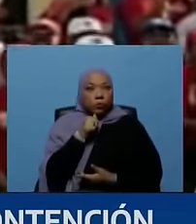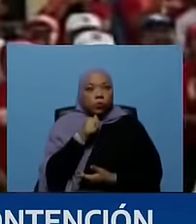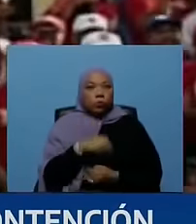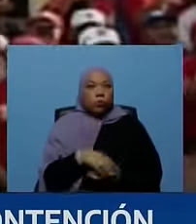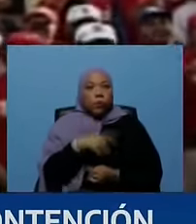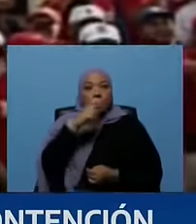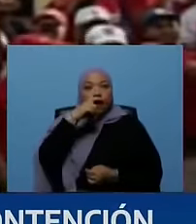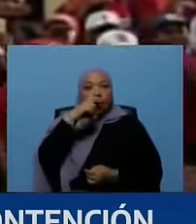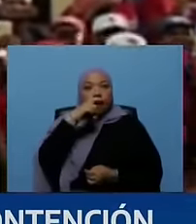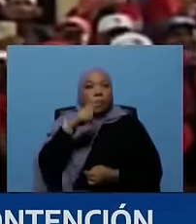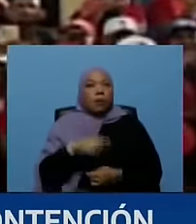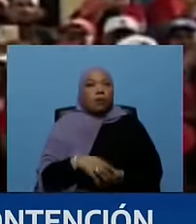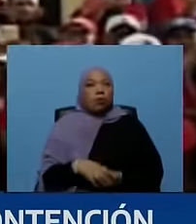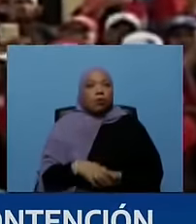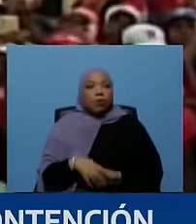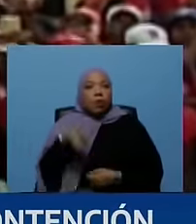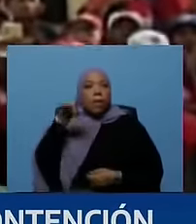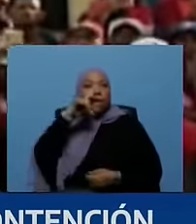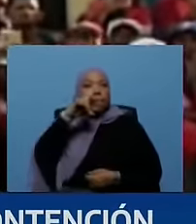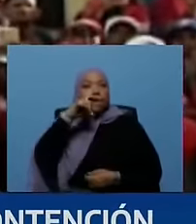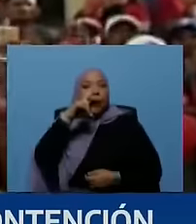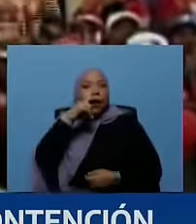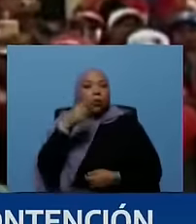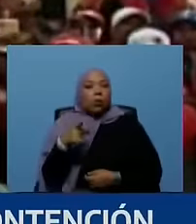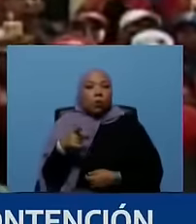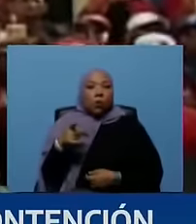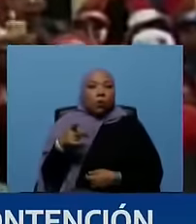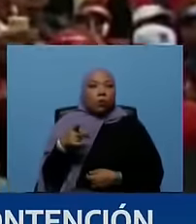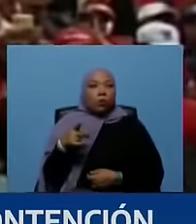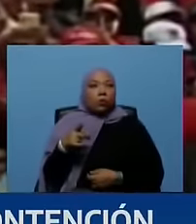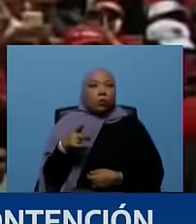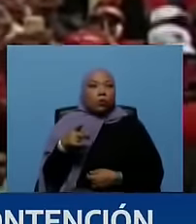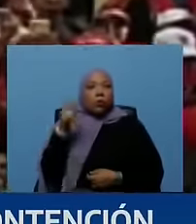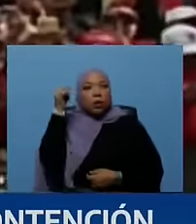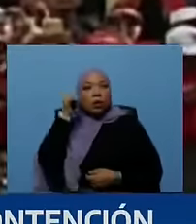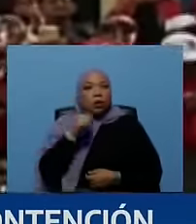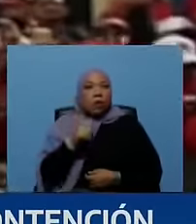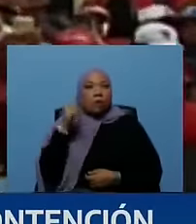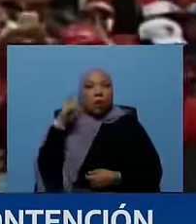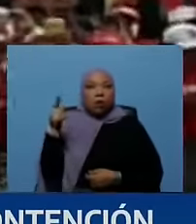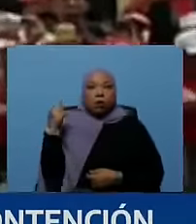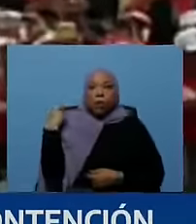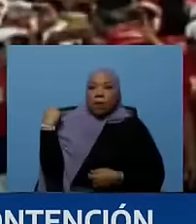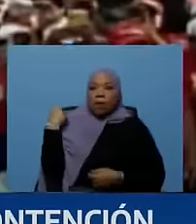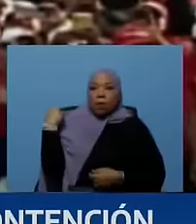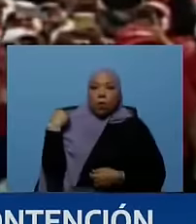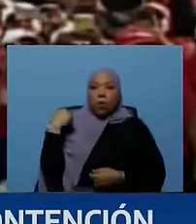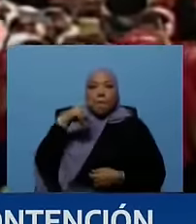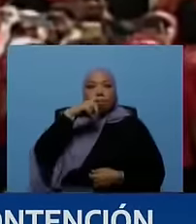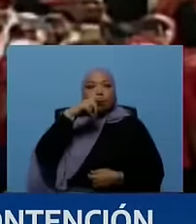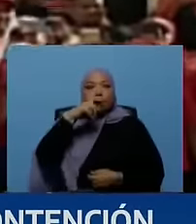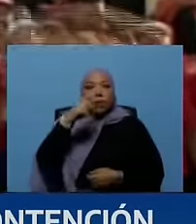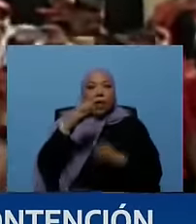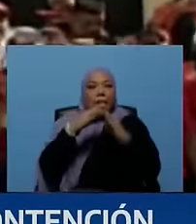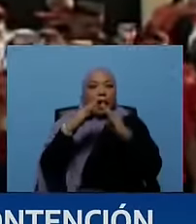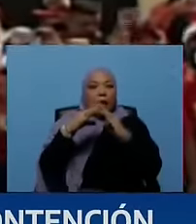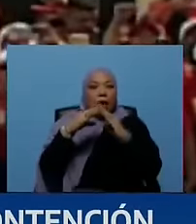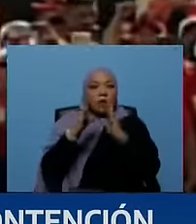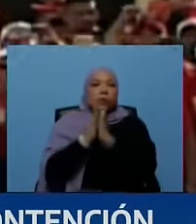Maduro. Aló. Maduro. Me dijeron el sábado. Maduro, la